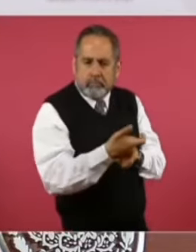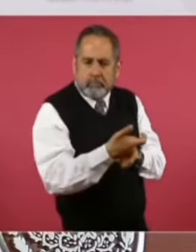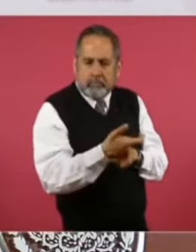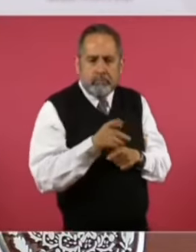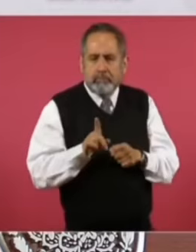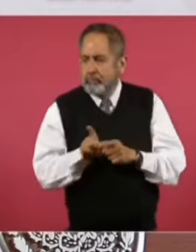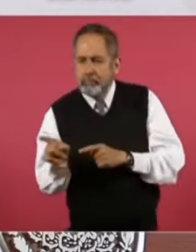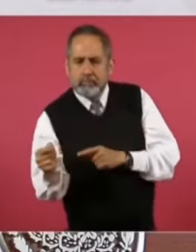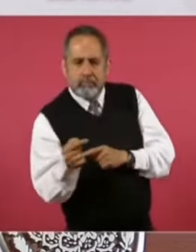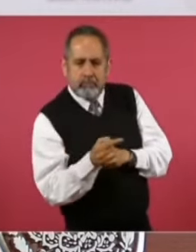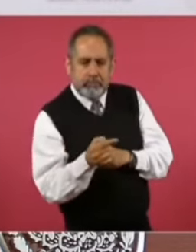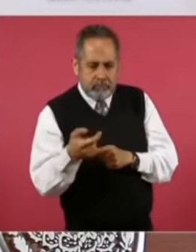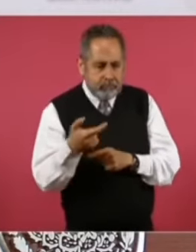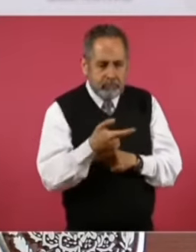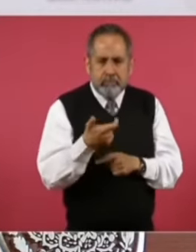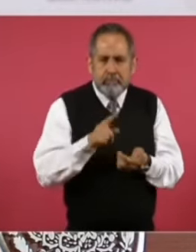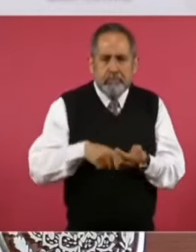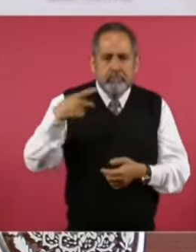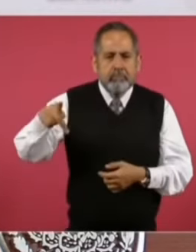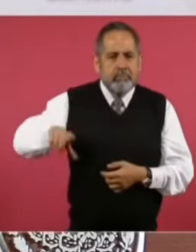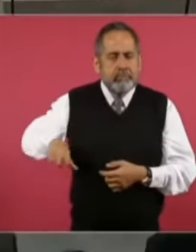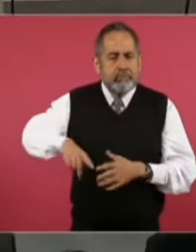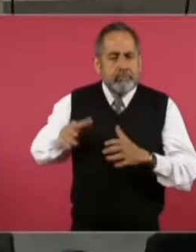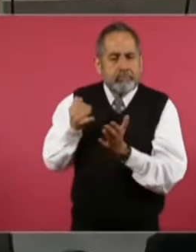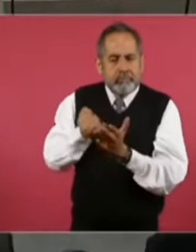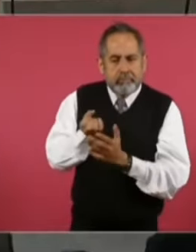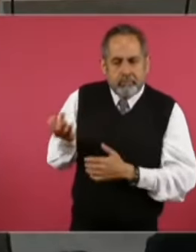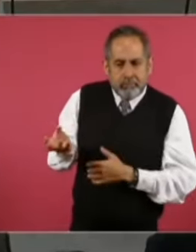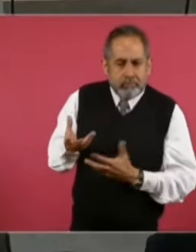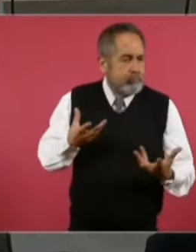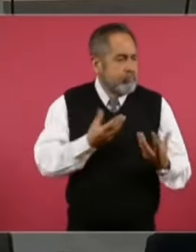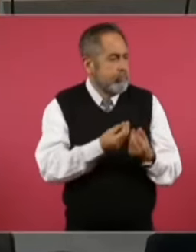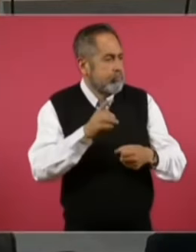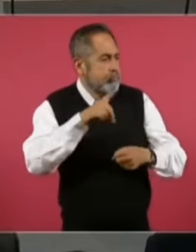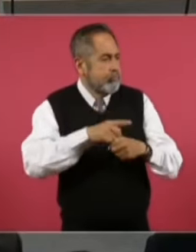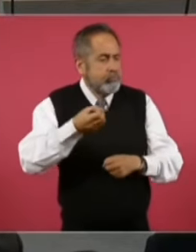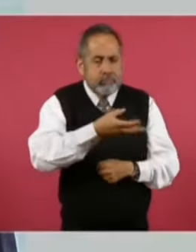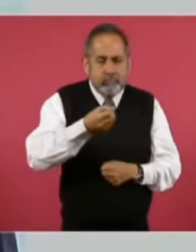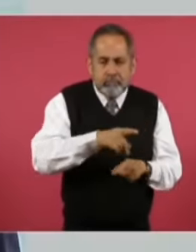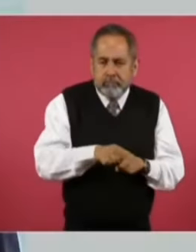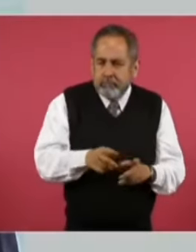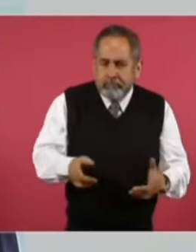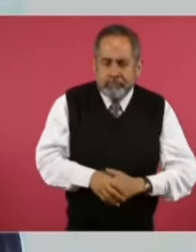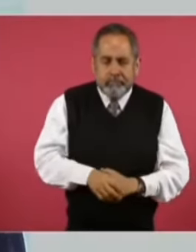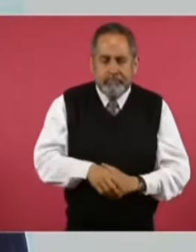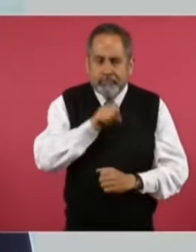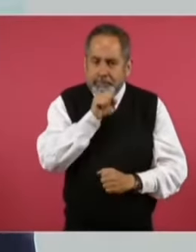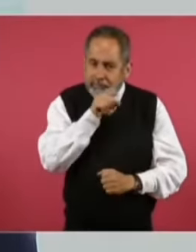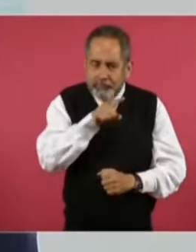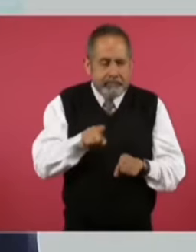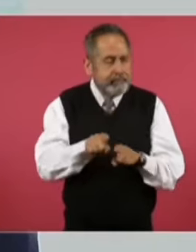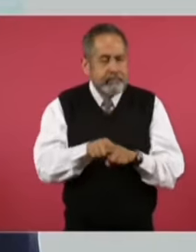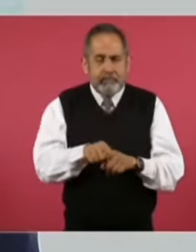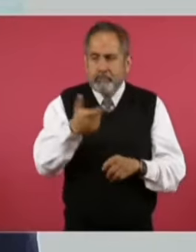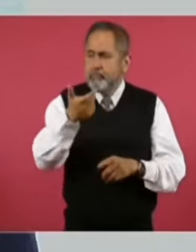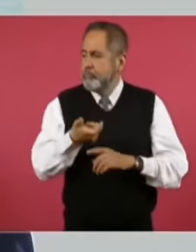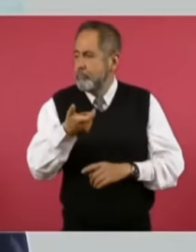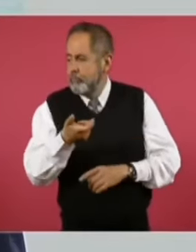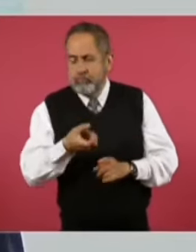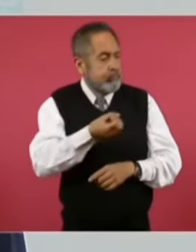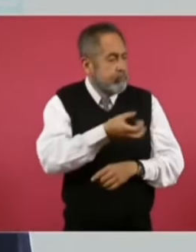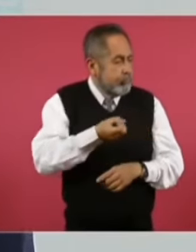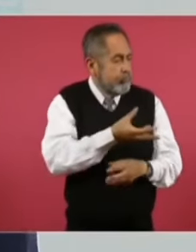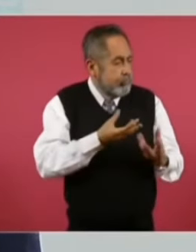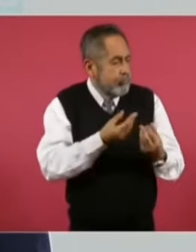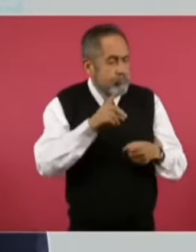público. Además de eso, también se relacionan con la gente, ¿no? Dan dinero y reciben